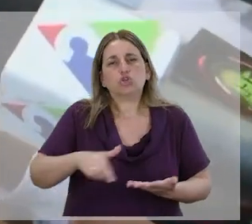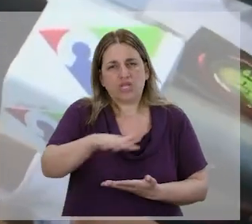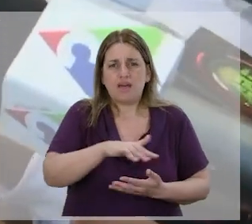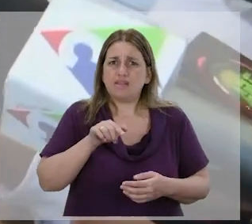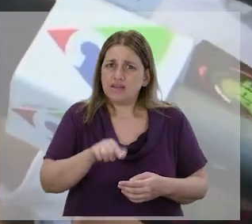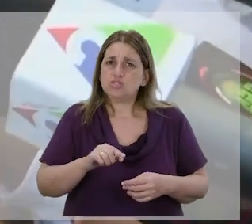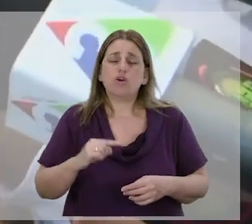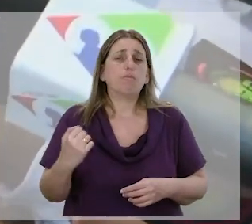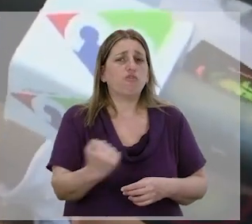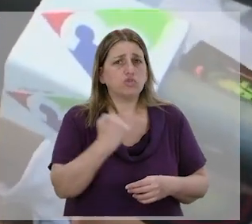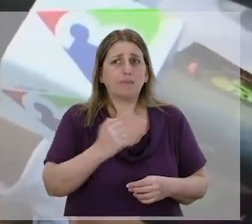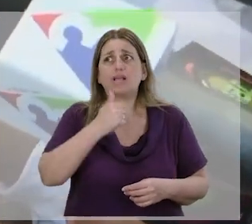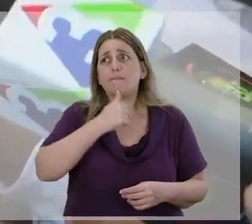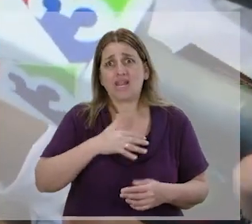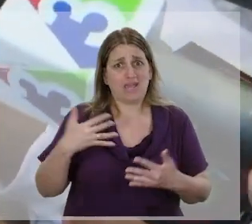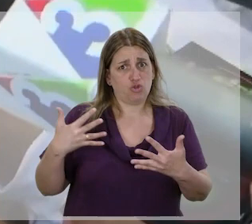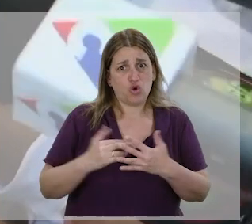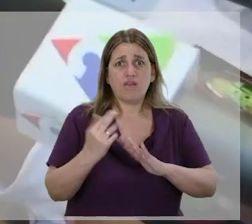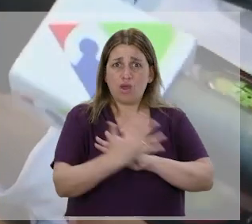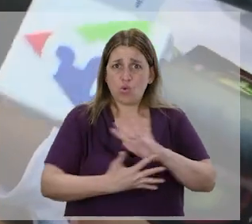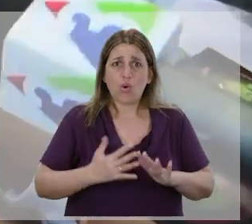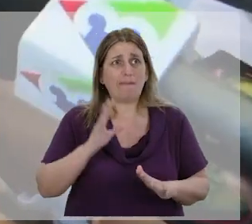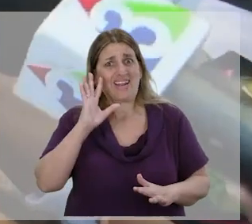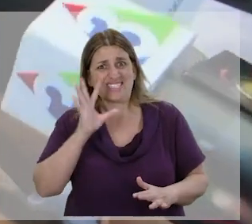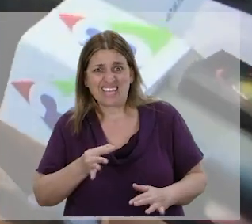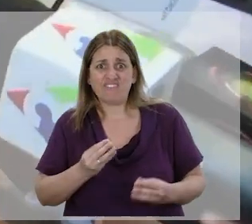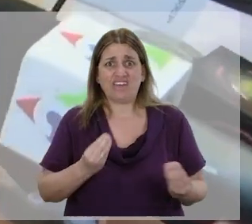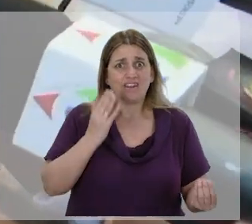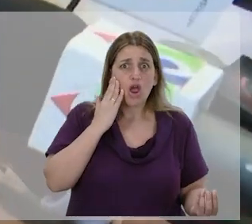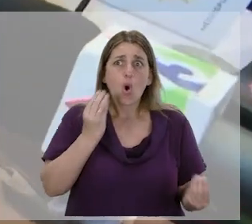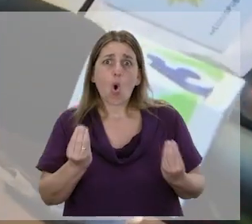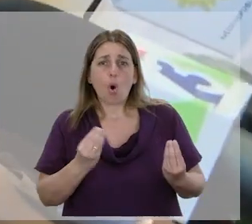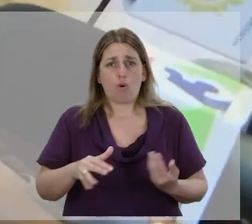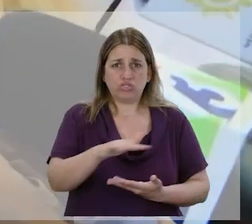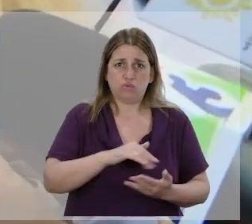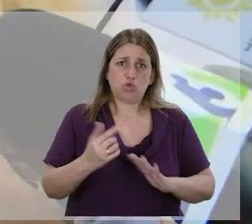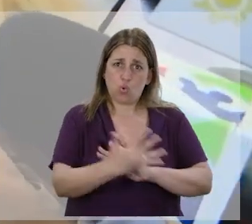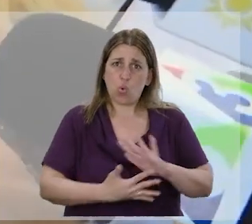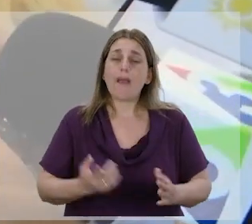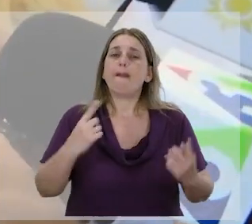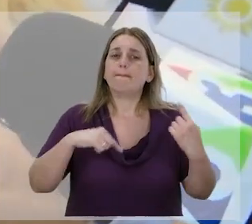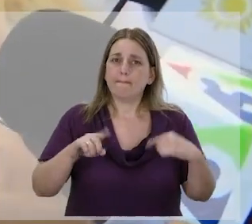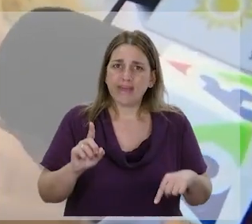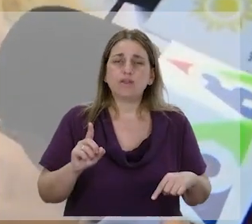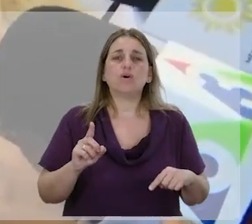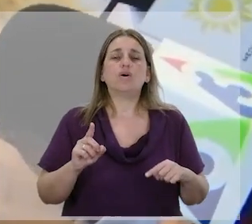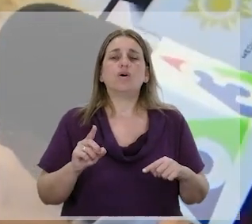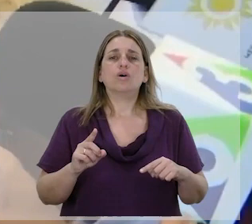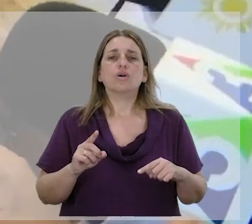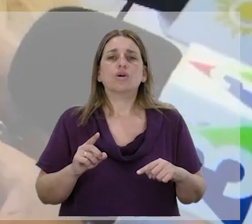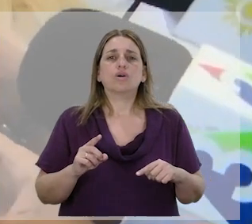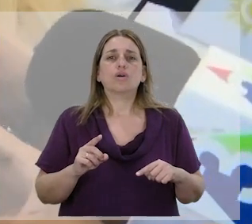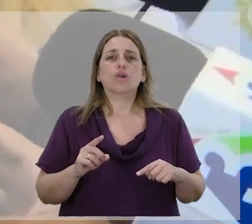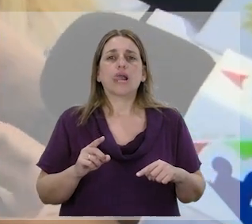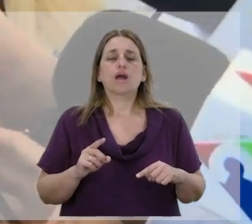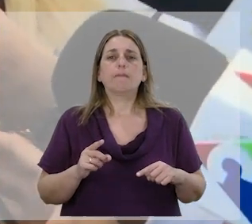políticos. No. La va a tener el pueblo porque es una información que es relevante para la historia reciente y para saber exactamente qué pasó